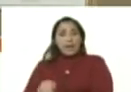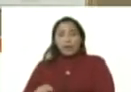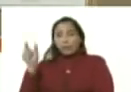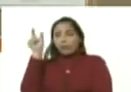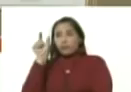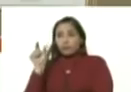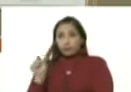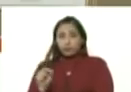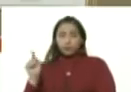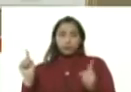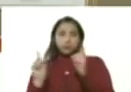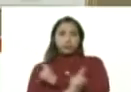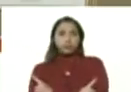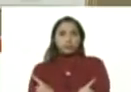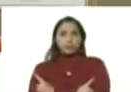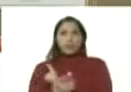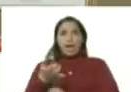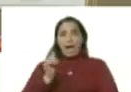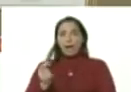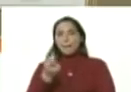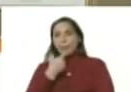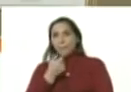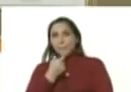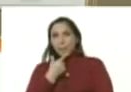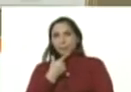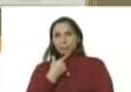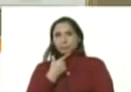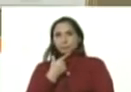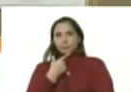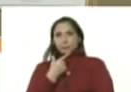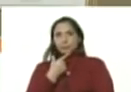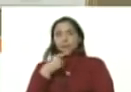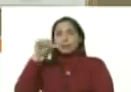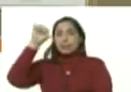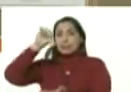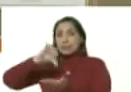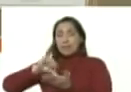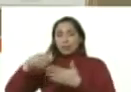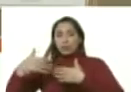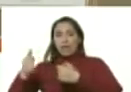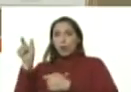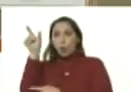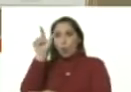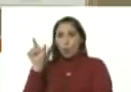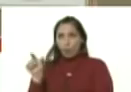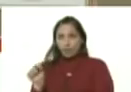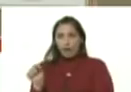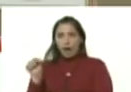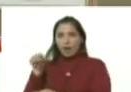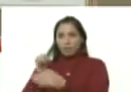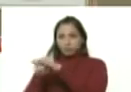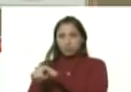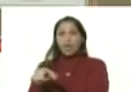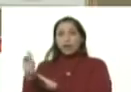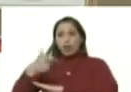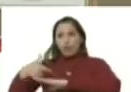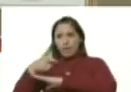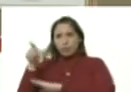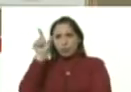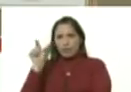y que están en su tratamiento en distintos centros de salud de Italia, y el gobierno italiano ha tenido a